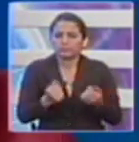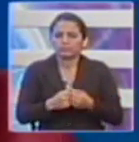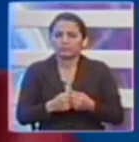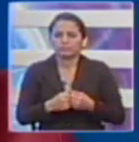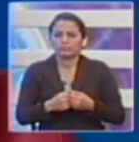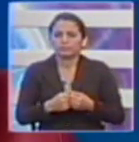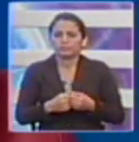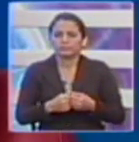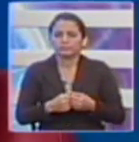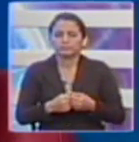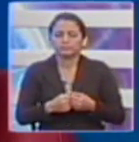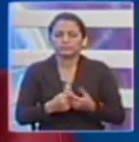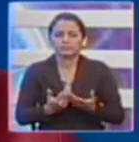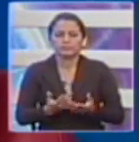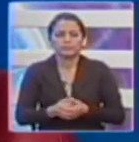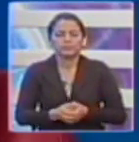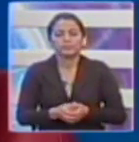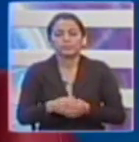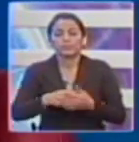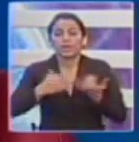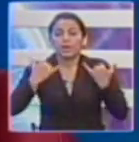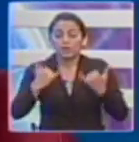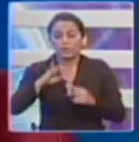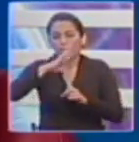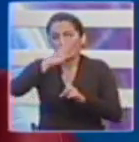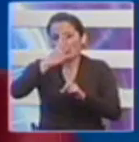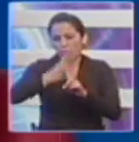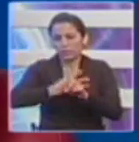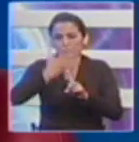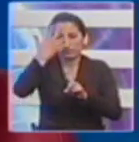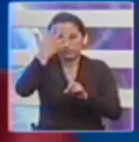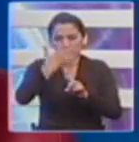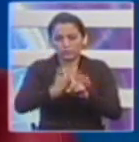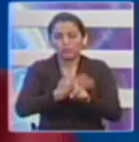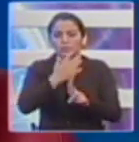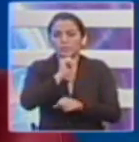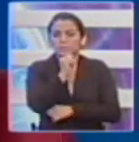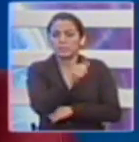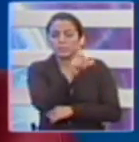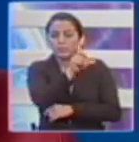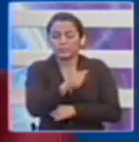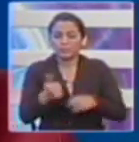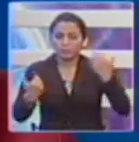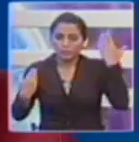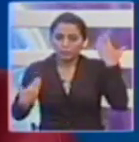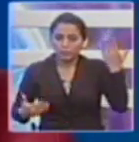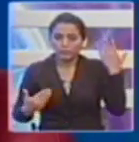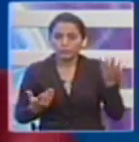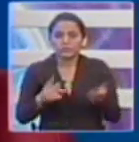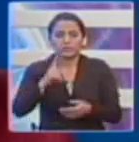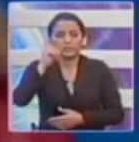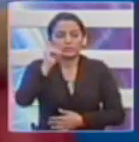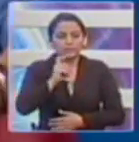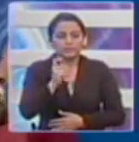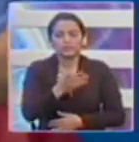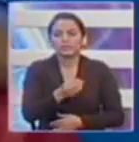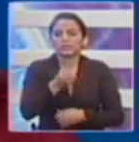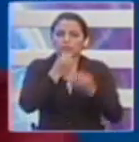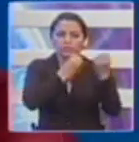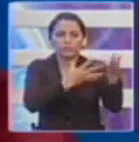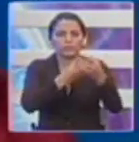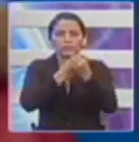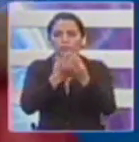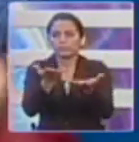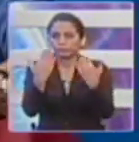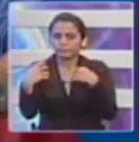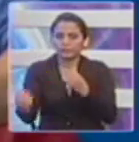los 4, 5, 6 meses de campaña a los migrantes tener la oportunidad de elegir y ser elegidos, llegan los partidos políticos de Ecuador a Madrid o